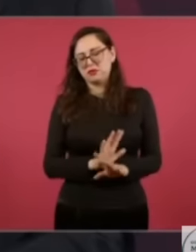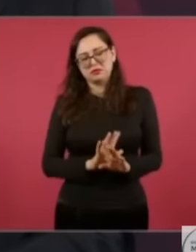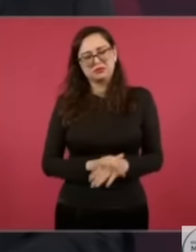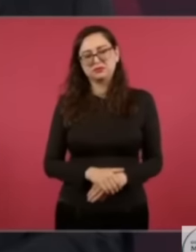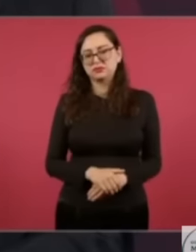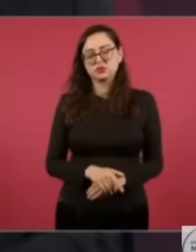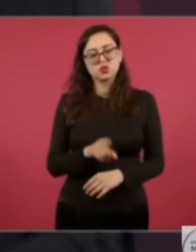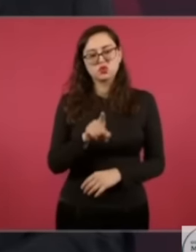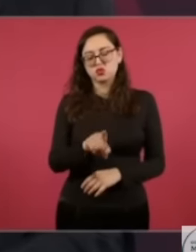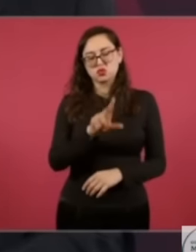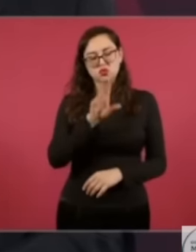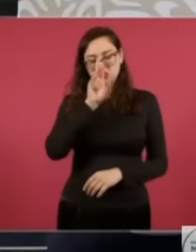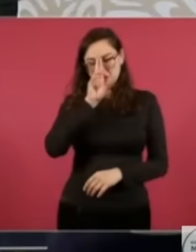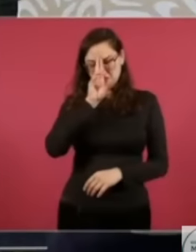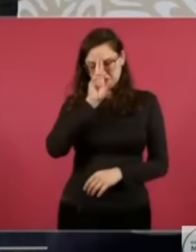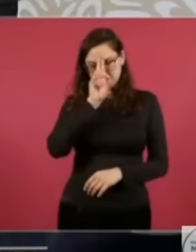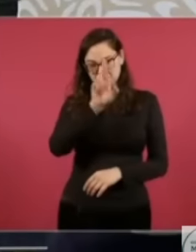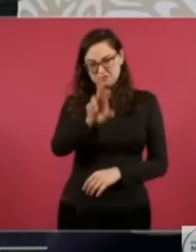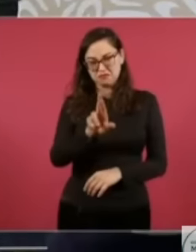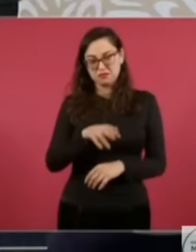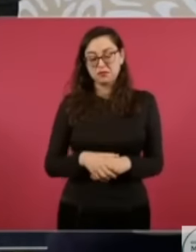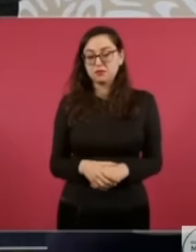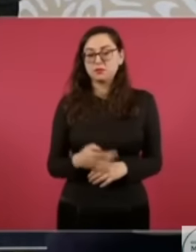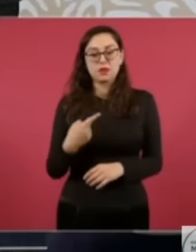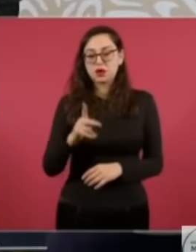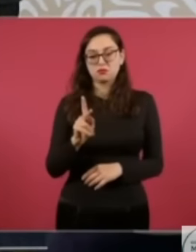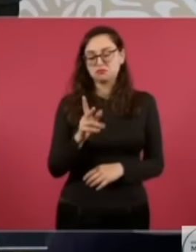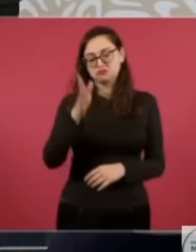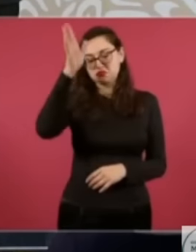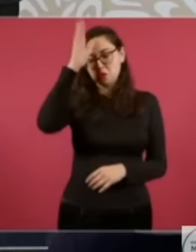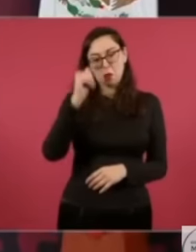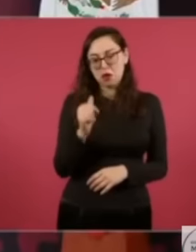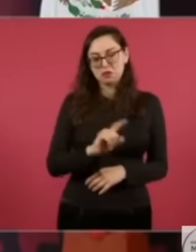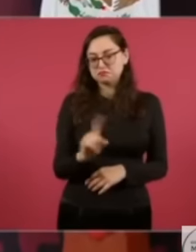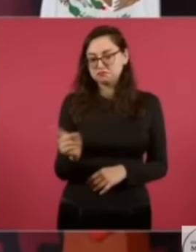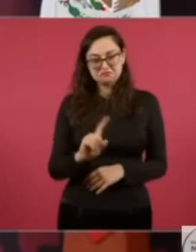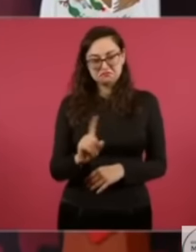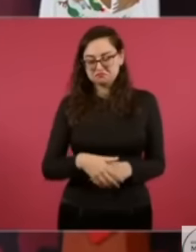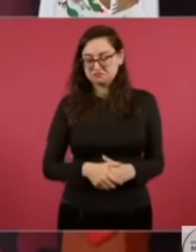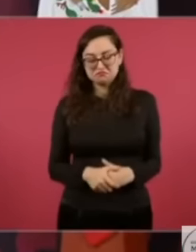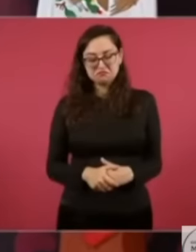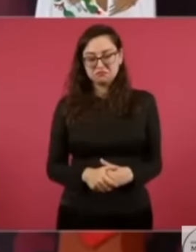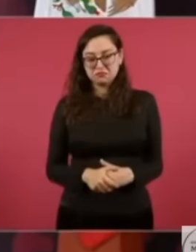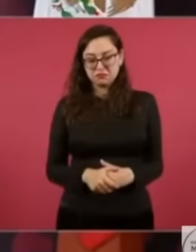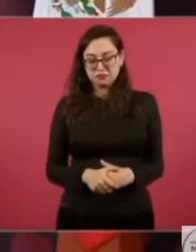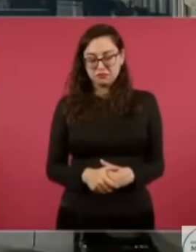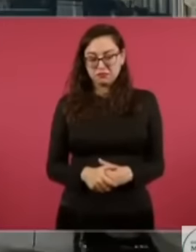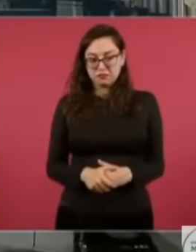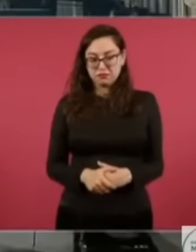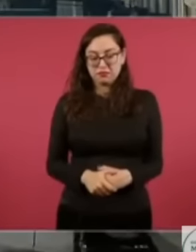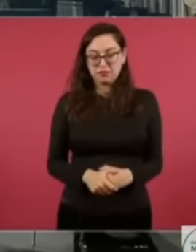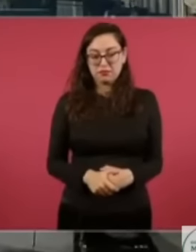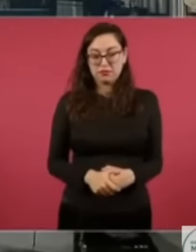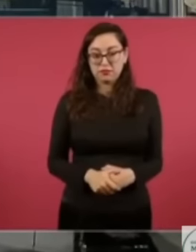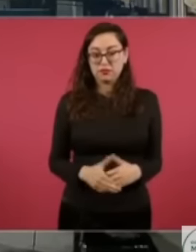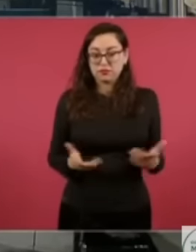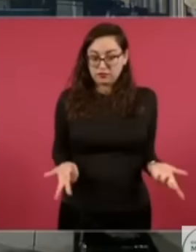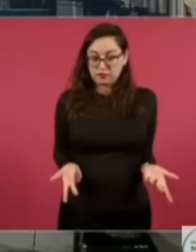diálogo circular. Nada más que no lo comparto. No lo comparto. ¿Pero no revisaría eso, presidente?